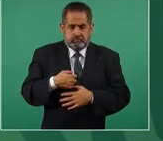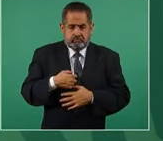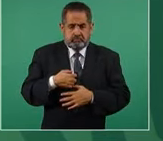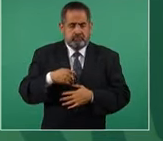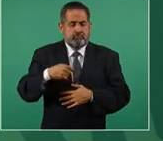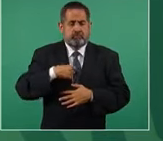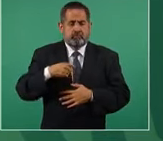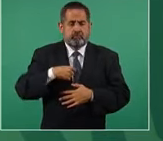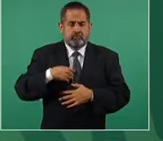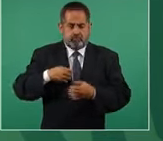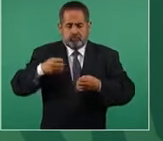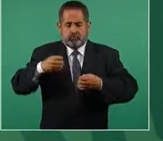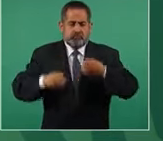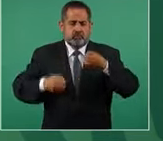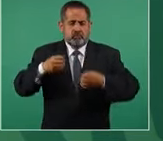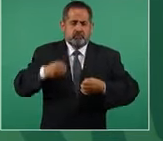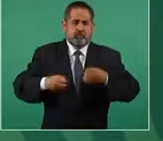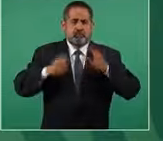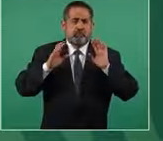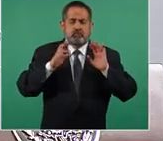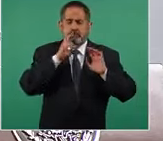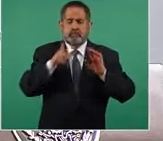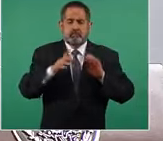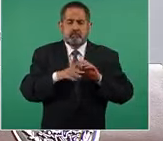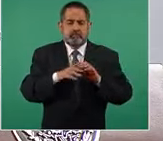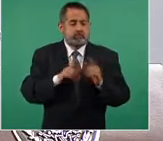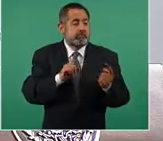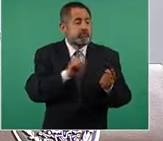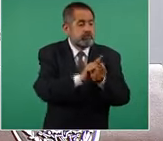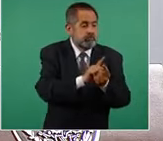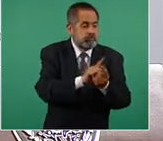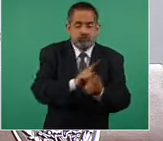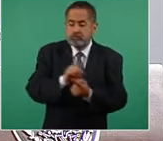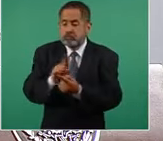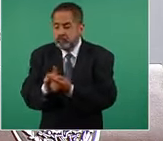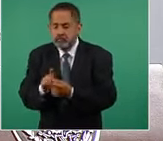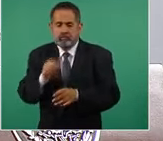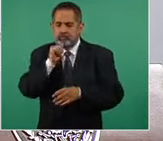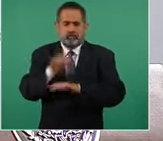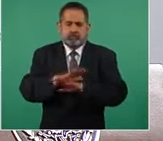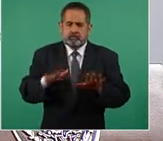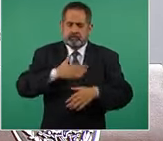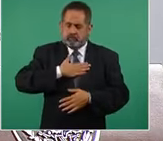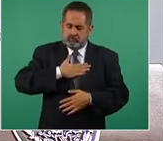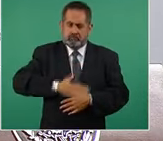actuar como juez, pero justo. Perfecto.